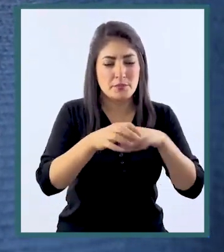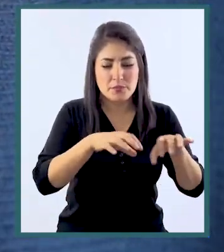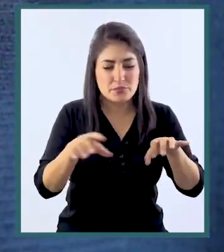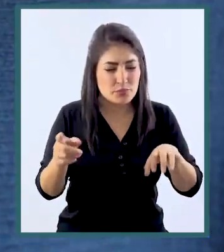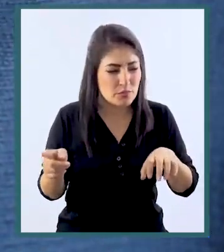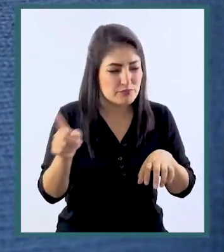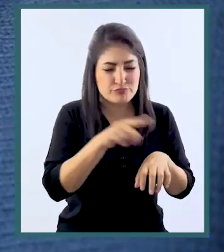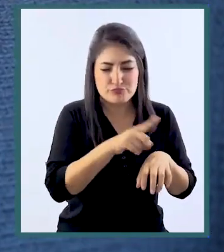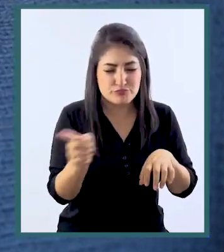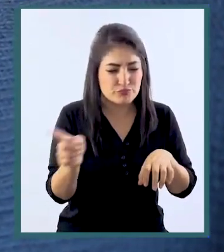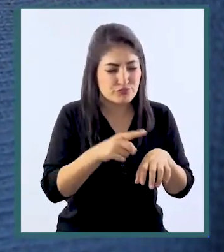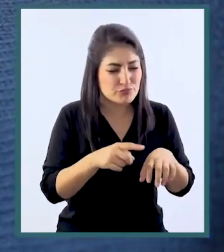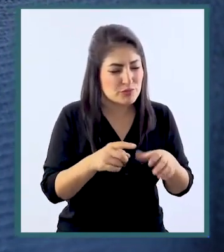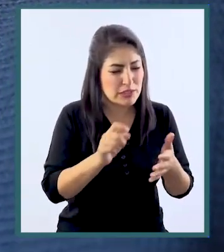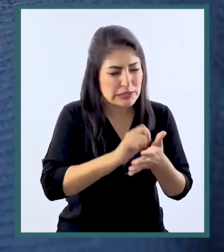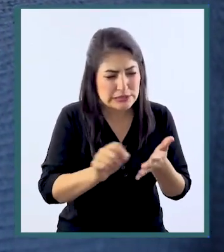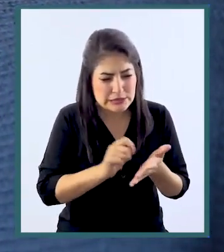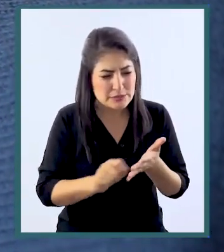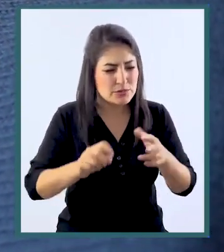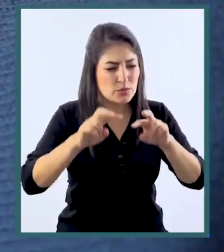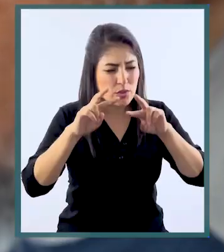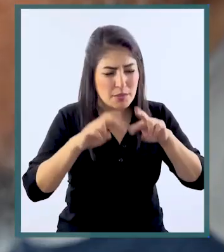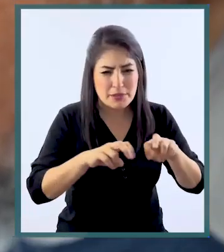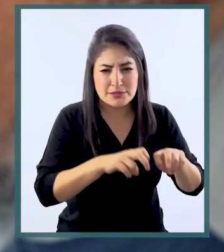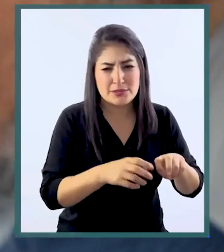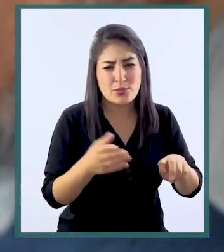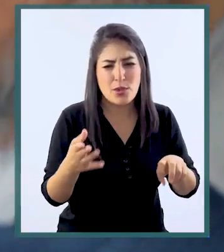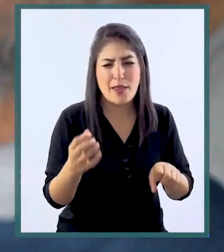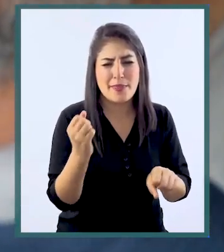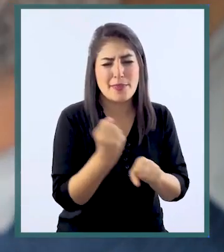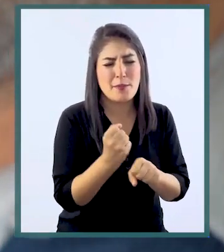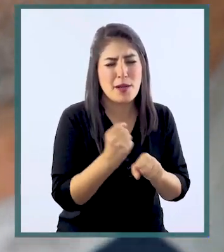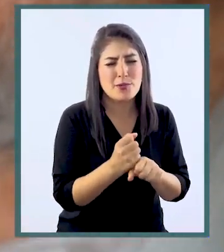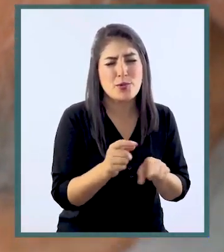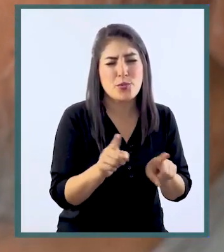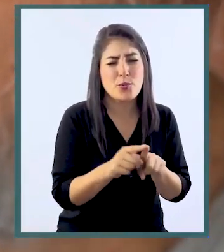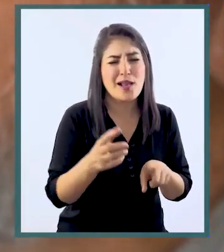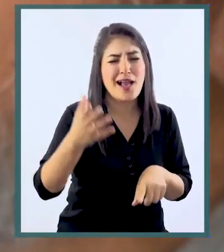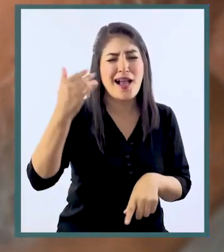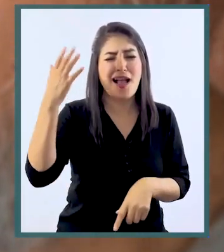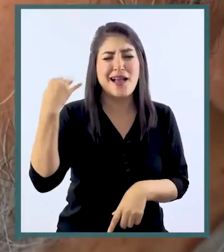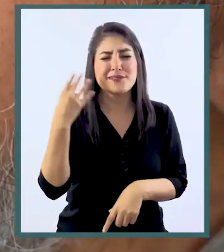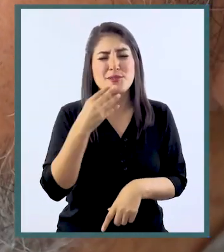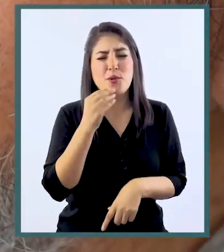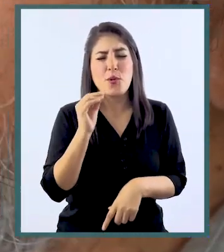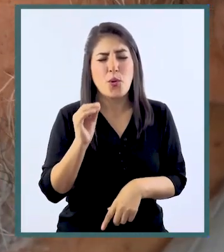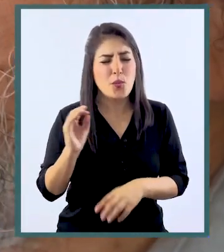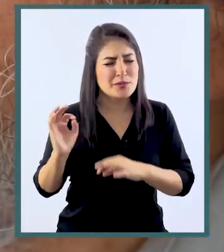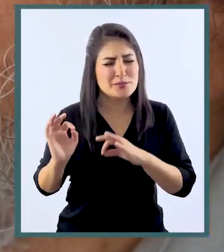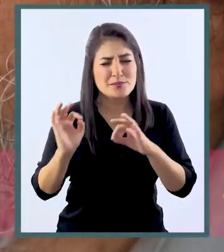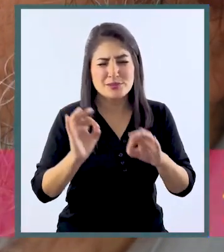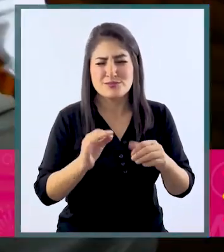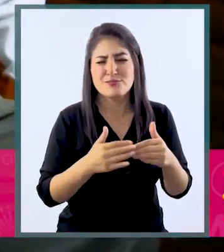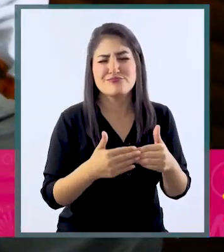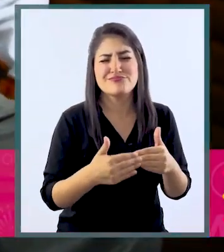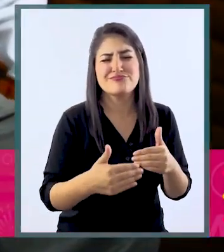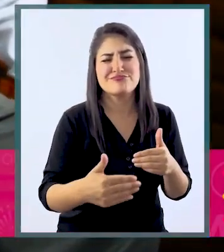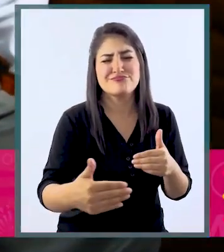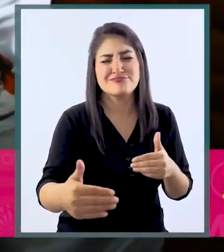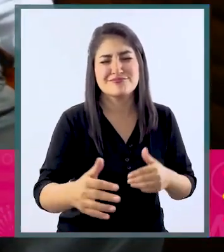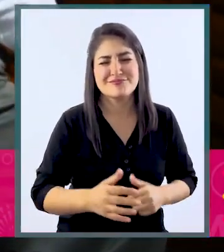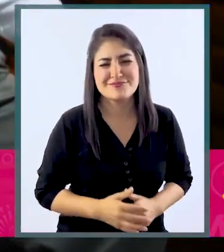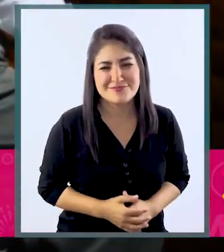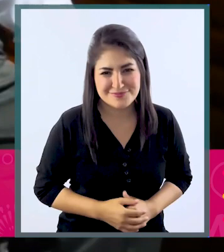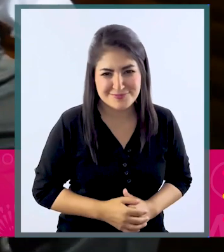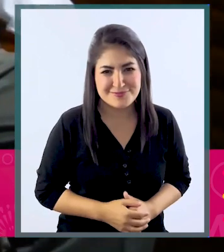Lambayeque, escribiendo e investigando. En otras palabras, trabajando como el joven escudriñador del pasado